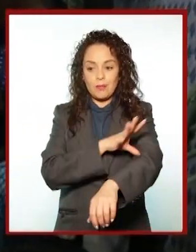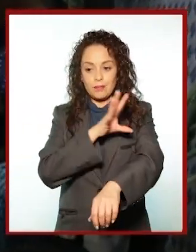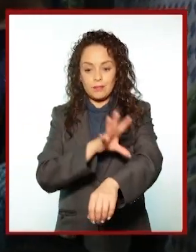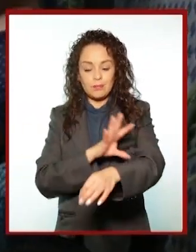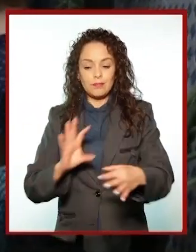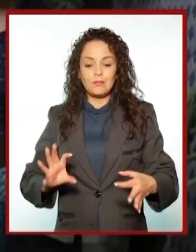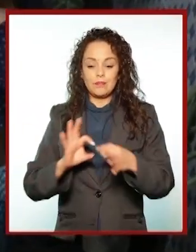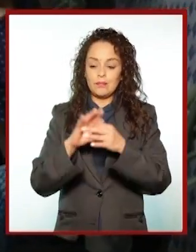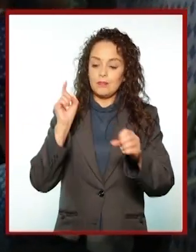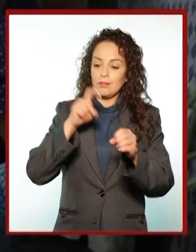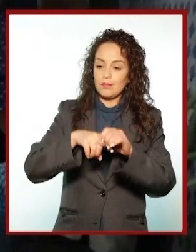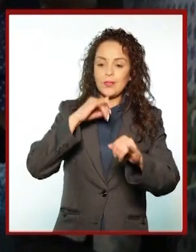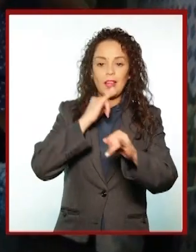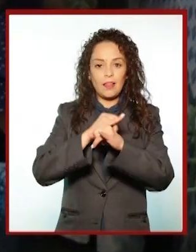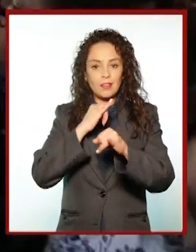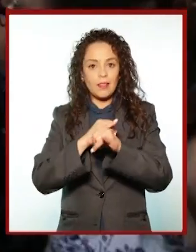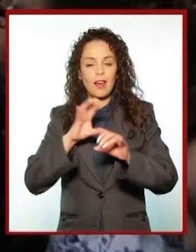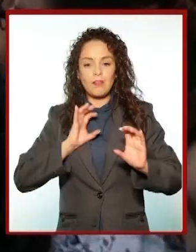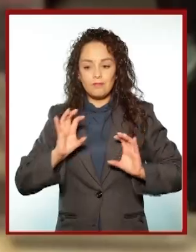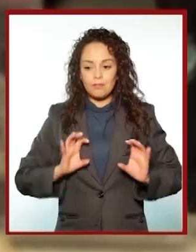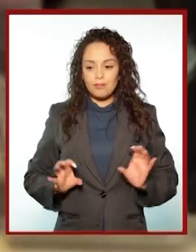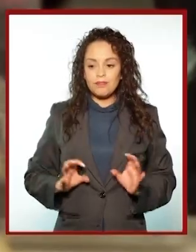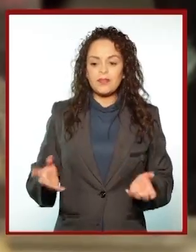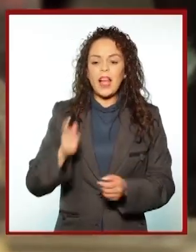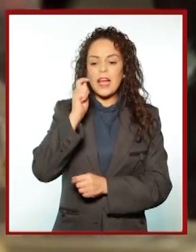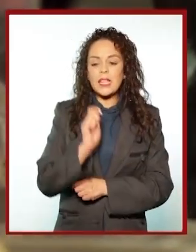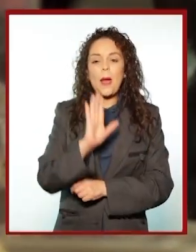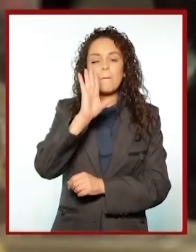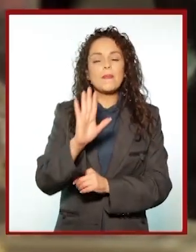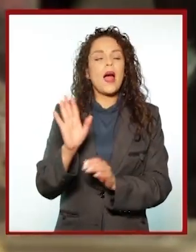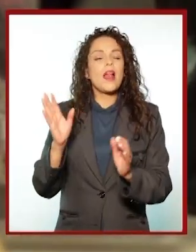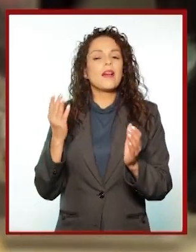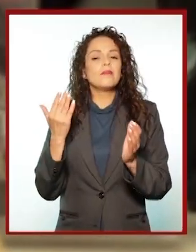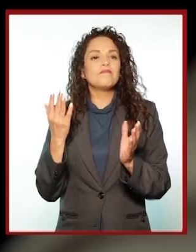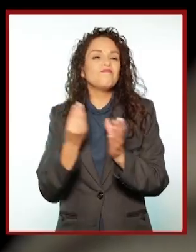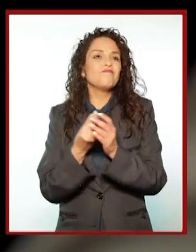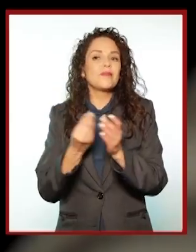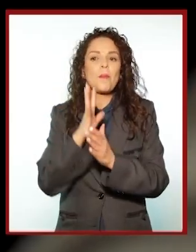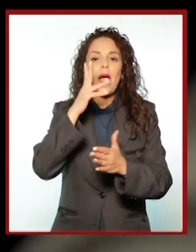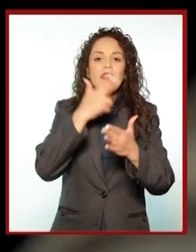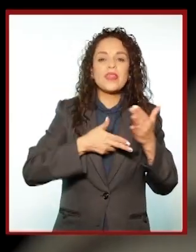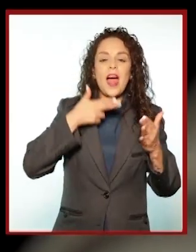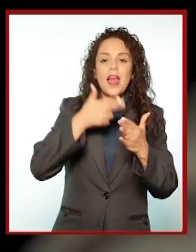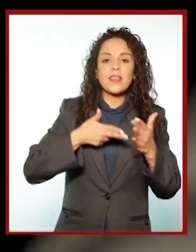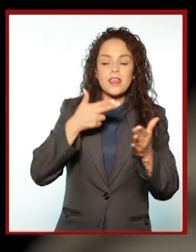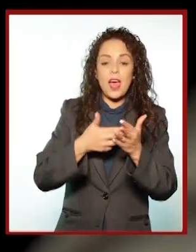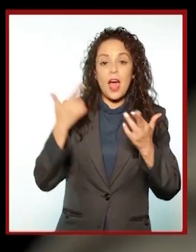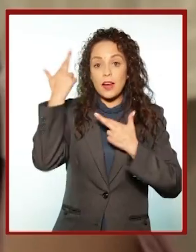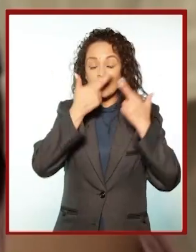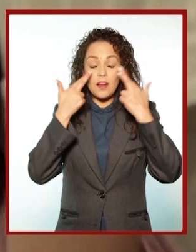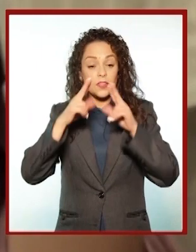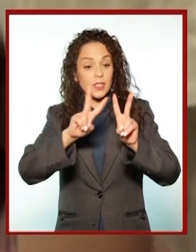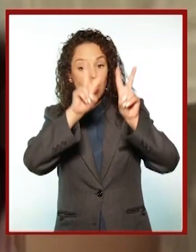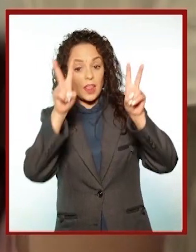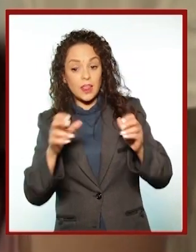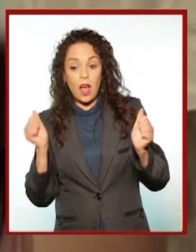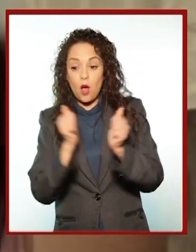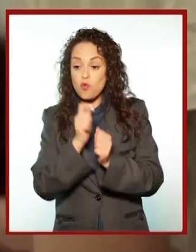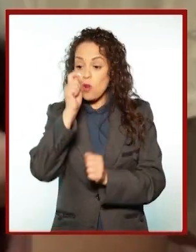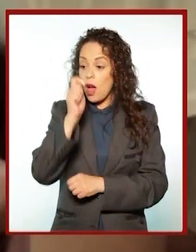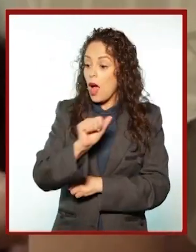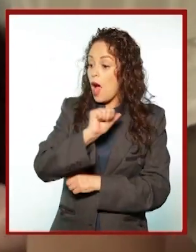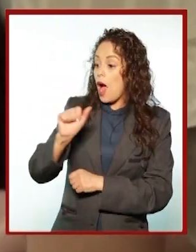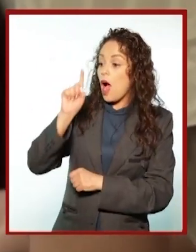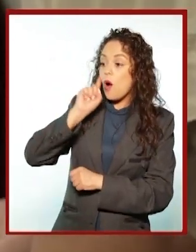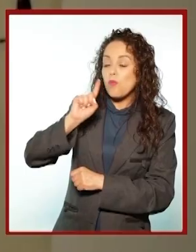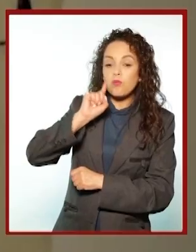activismo feminista. La idea del laboratorio es como una especie como de talleres expandidos. Revisamos temas que tienen que ver